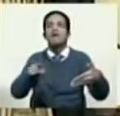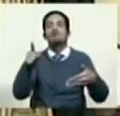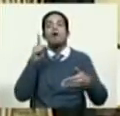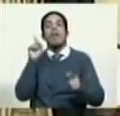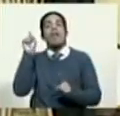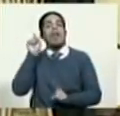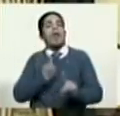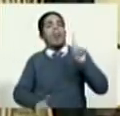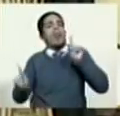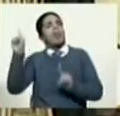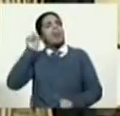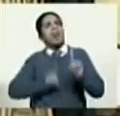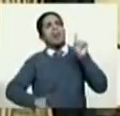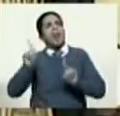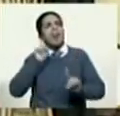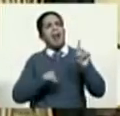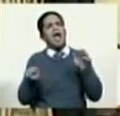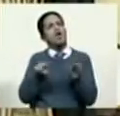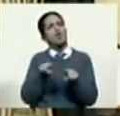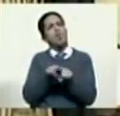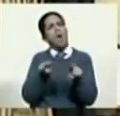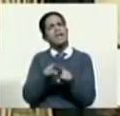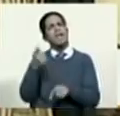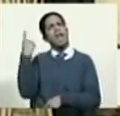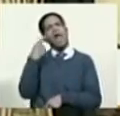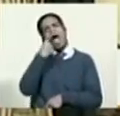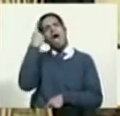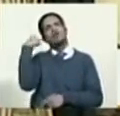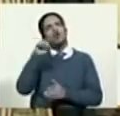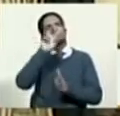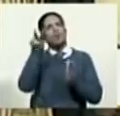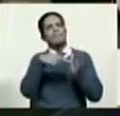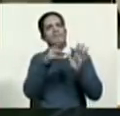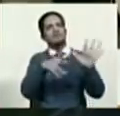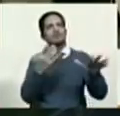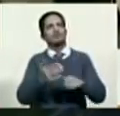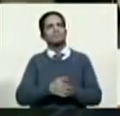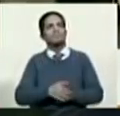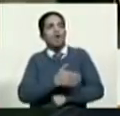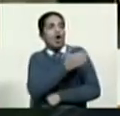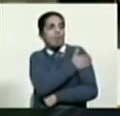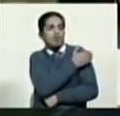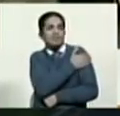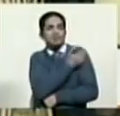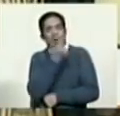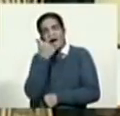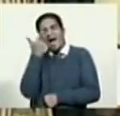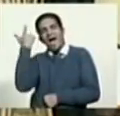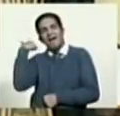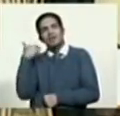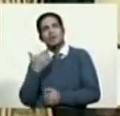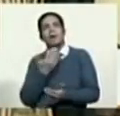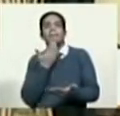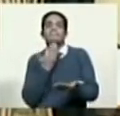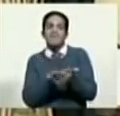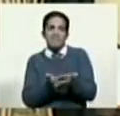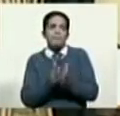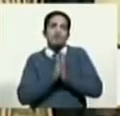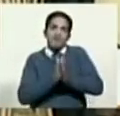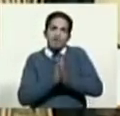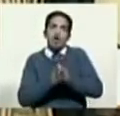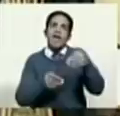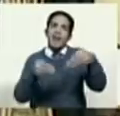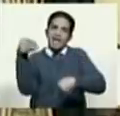el 2018. Javier, la oposición estuvo todo el año 2017 pidiendo adelanto de elecciones